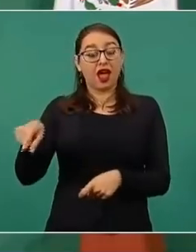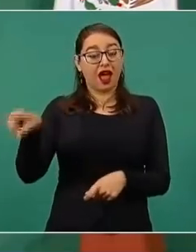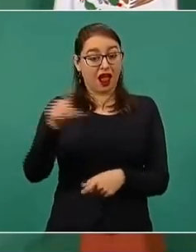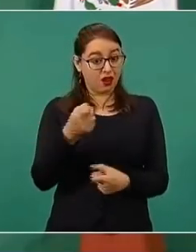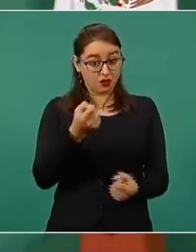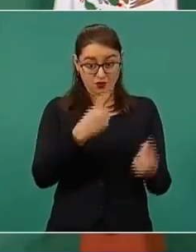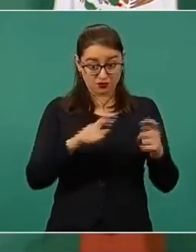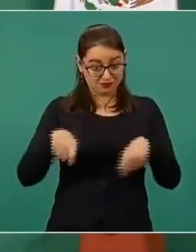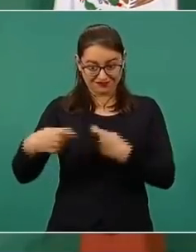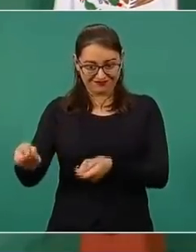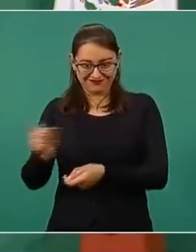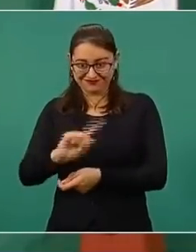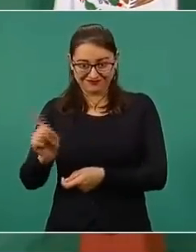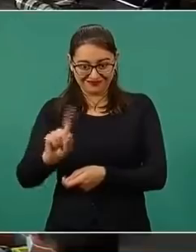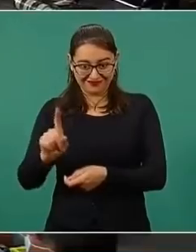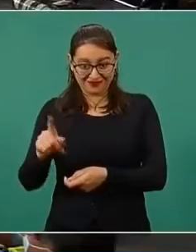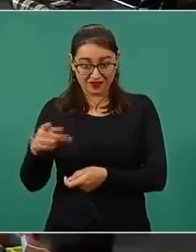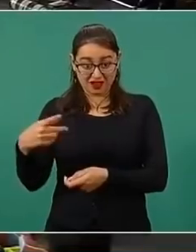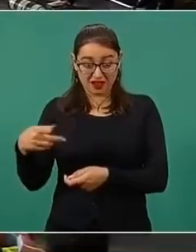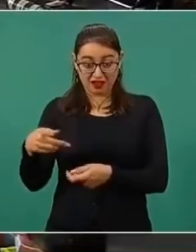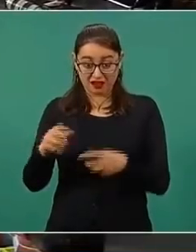campesinos que se les había quitado.